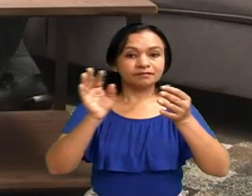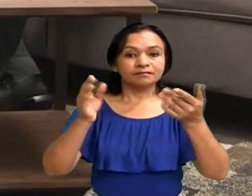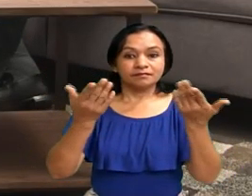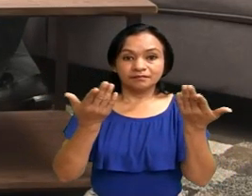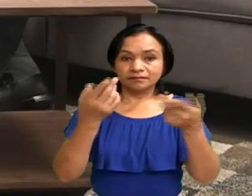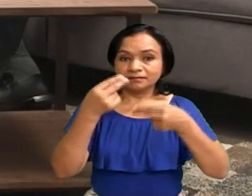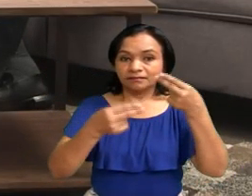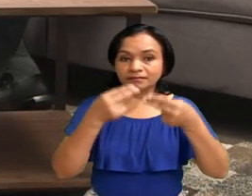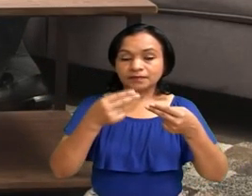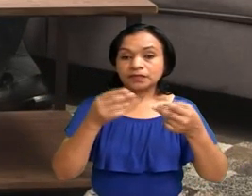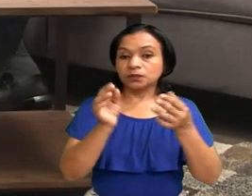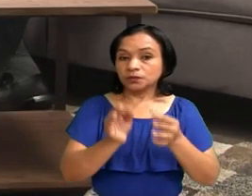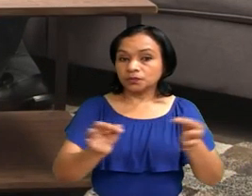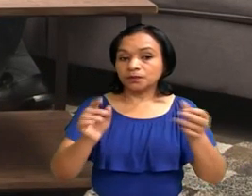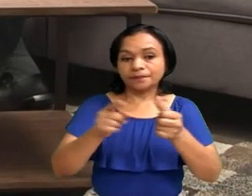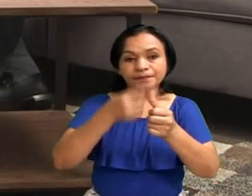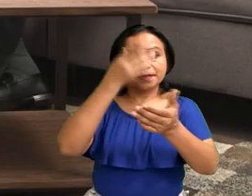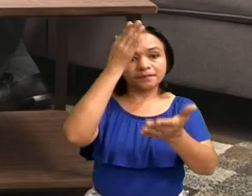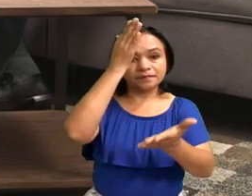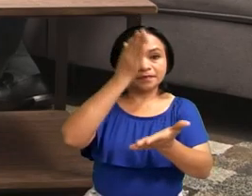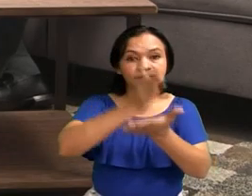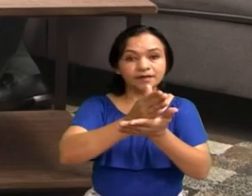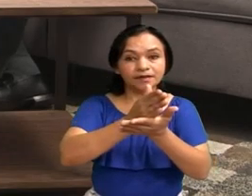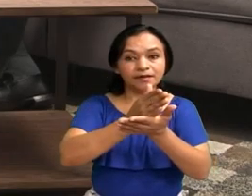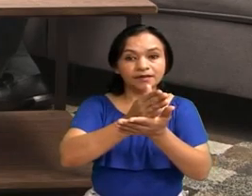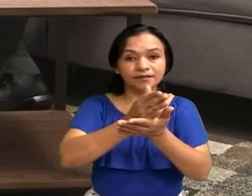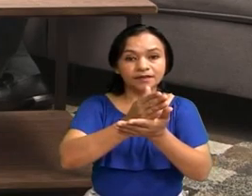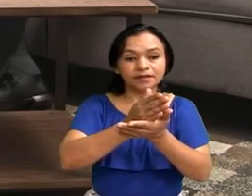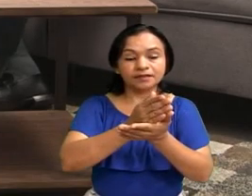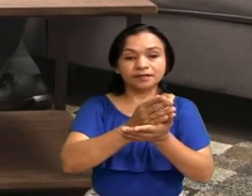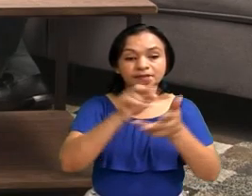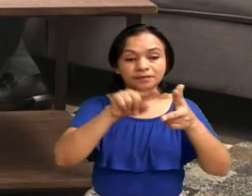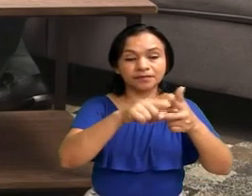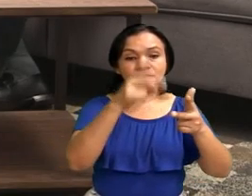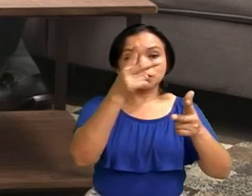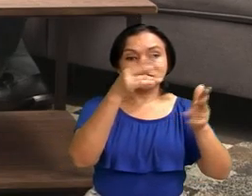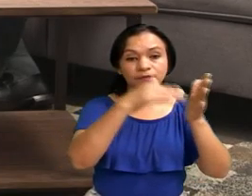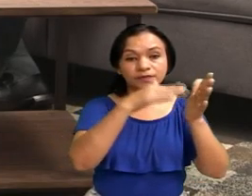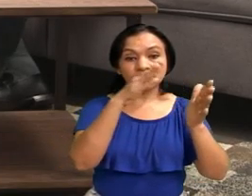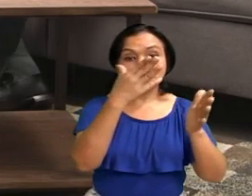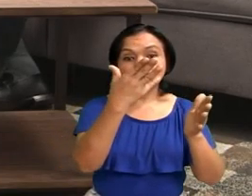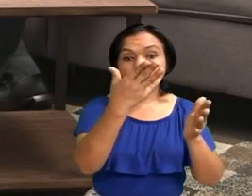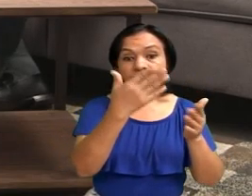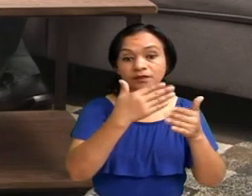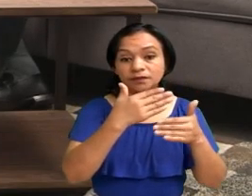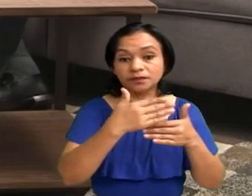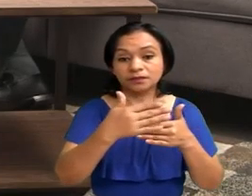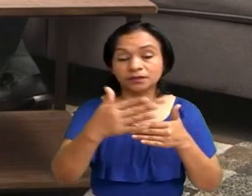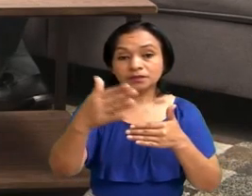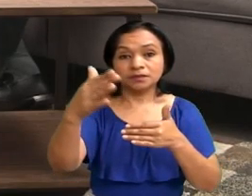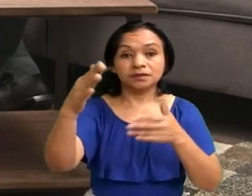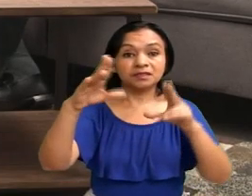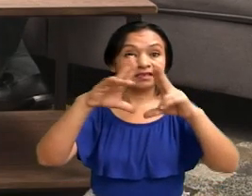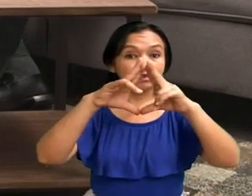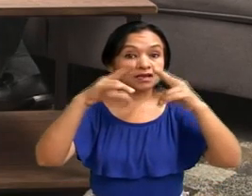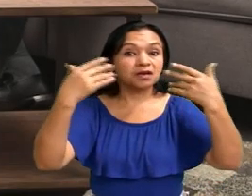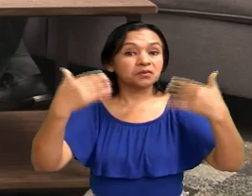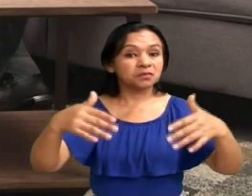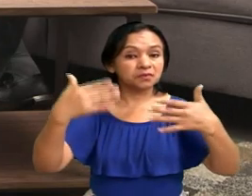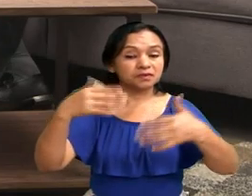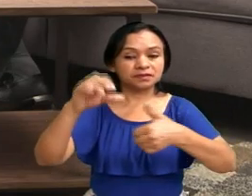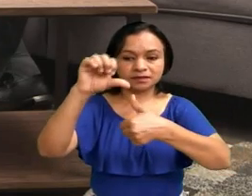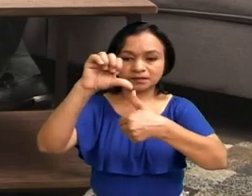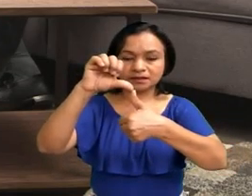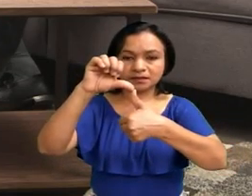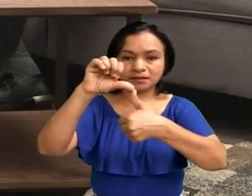partir del 2009, se instala la generación eólica en nuestro país. Somos el país con mayor generación eólica a nivel centroamericano, igual